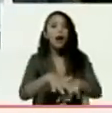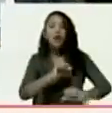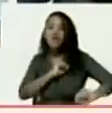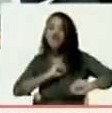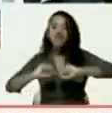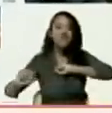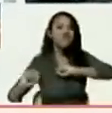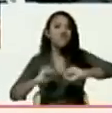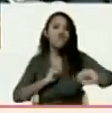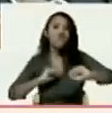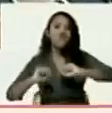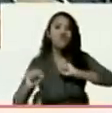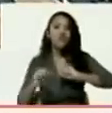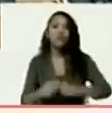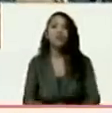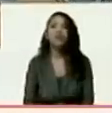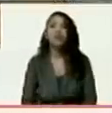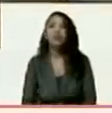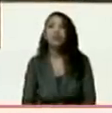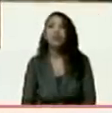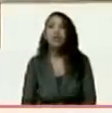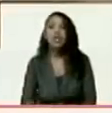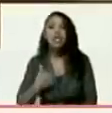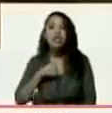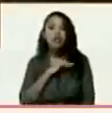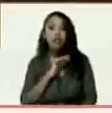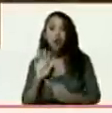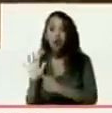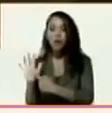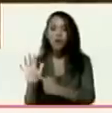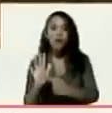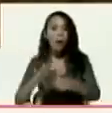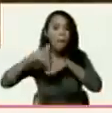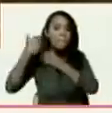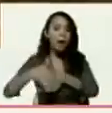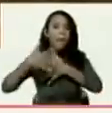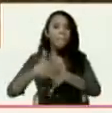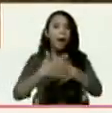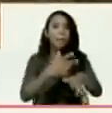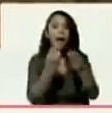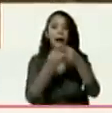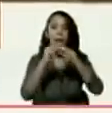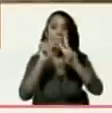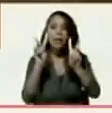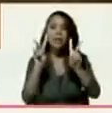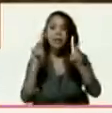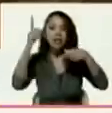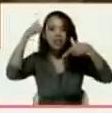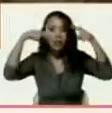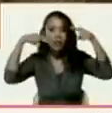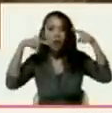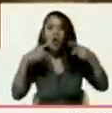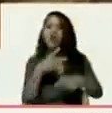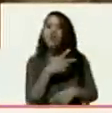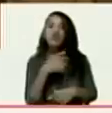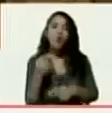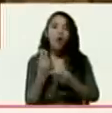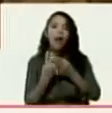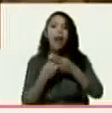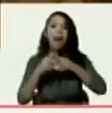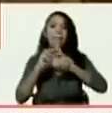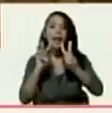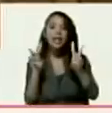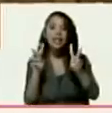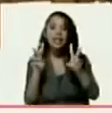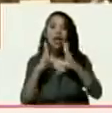movilización. Y vamos a marchar por la paz del chavismo nada más, no por la paz de todos los